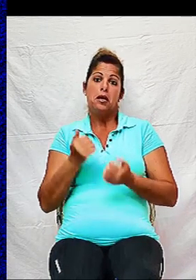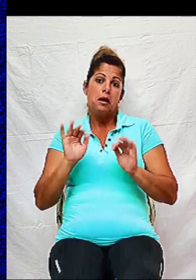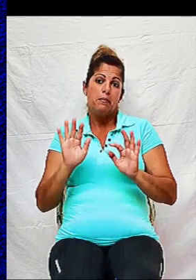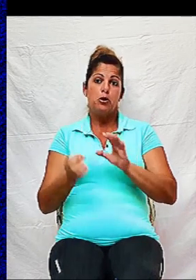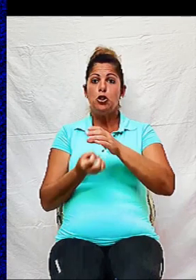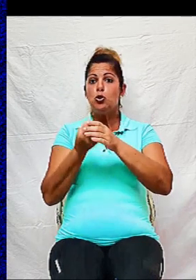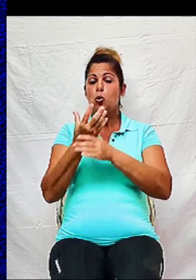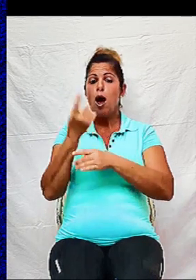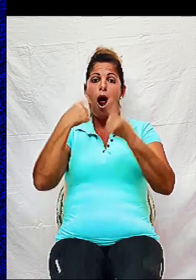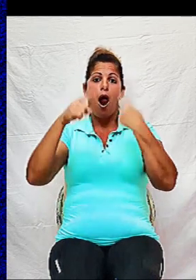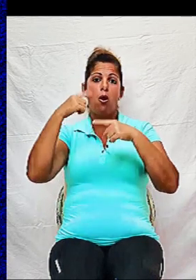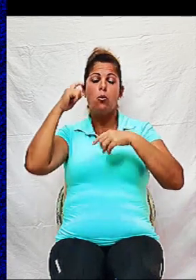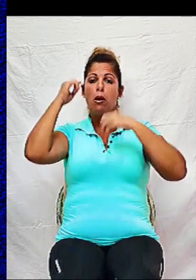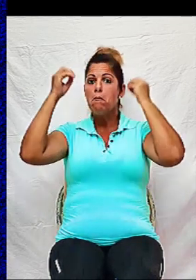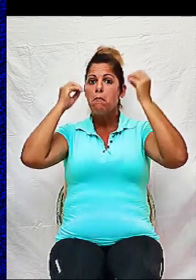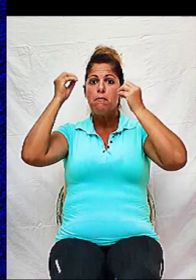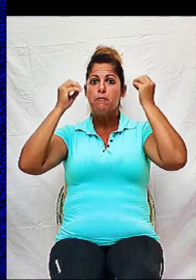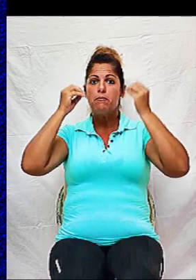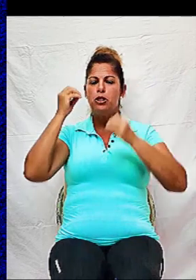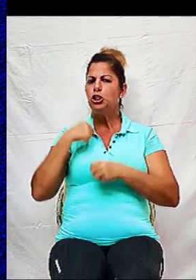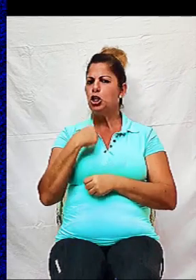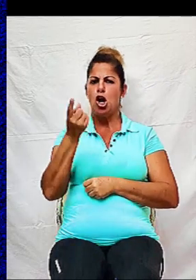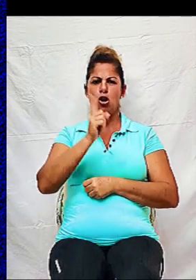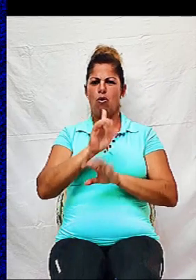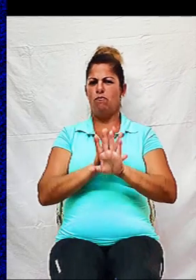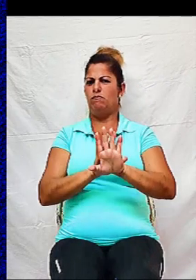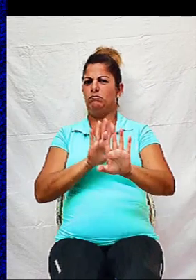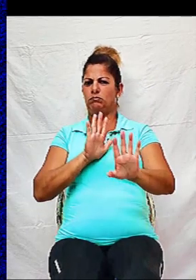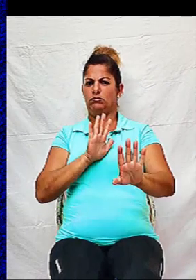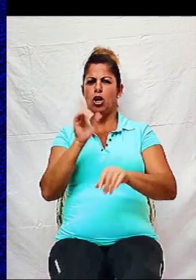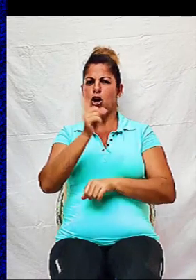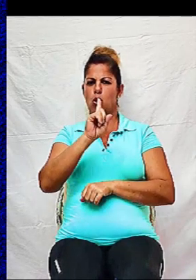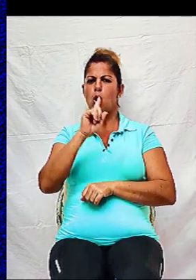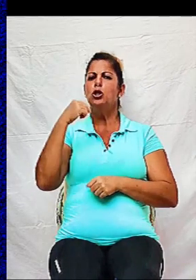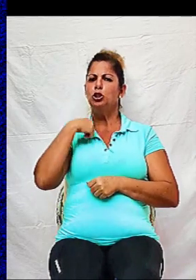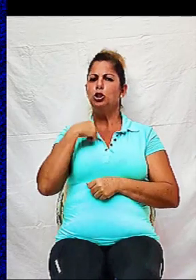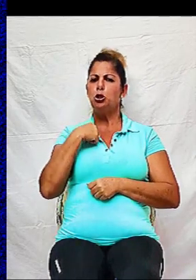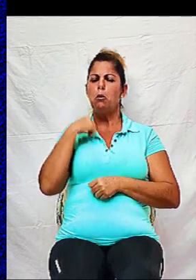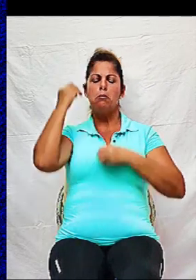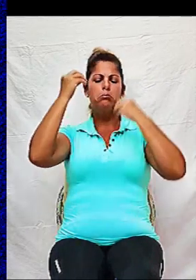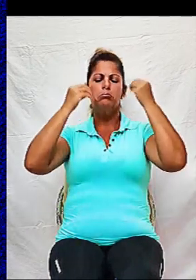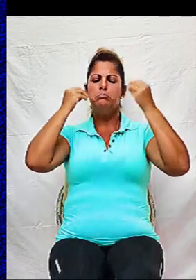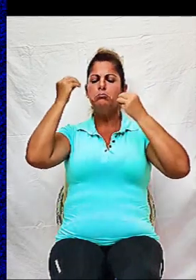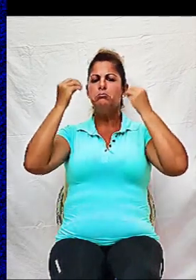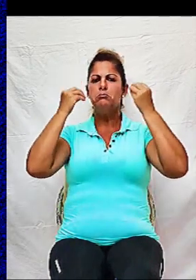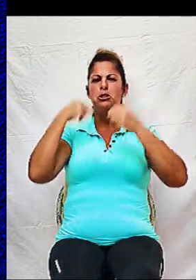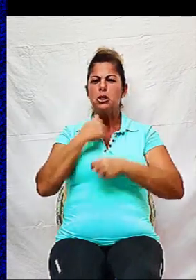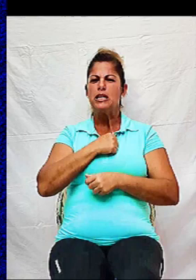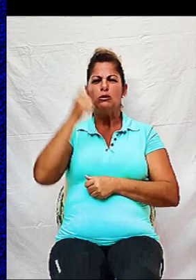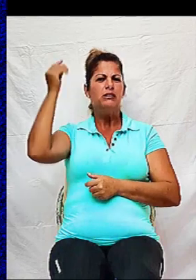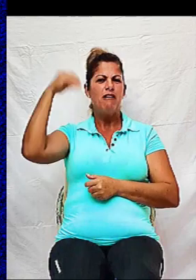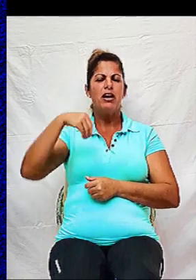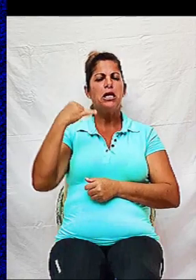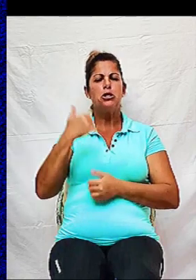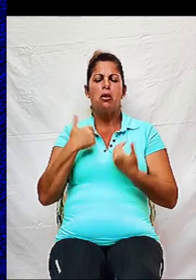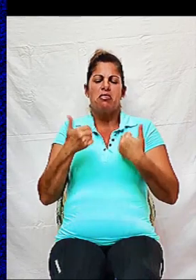surge alguna valoración o pensamiento, no me resisto. Lo observo con curiosidad y lo